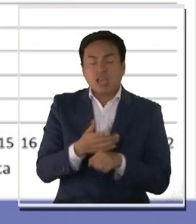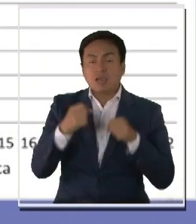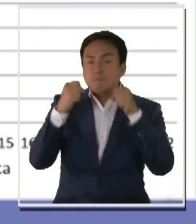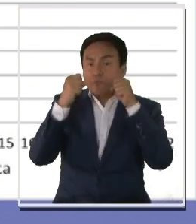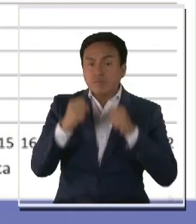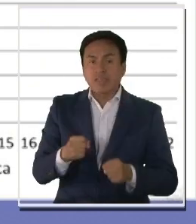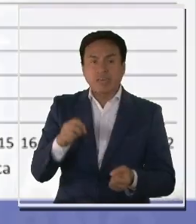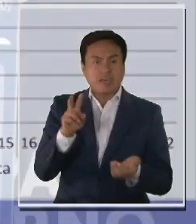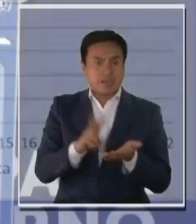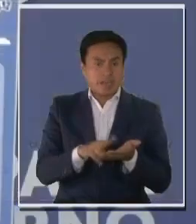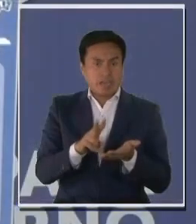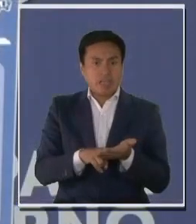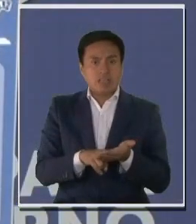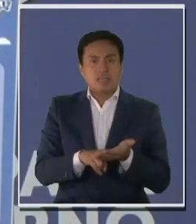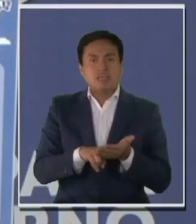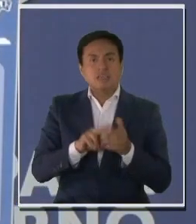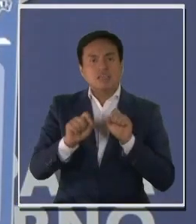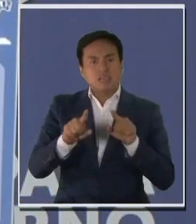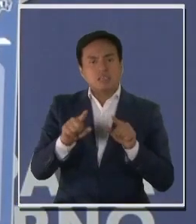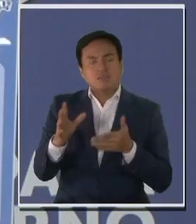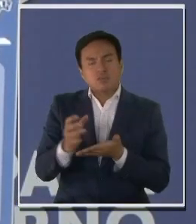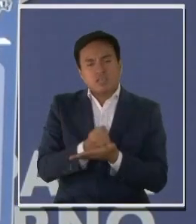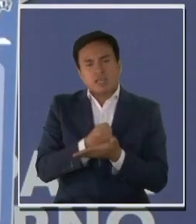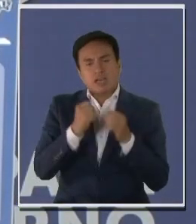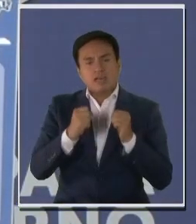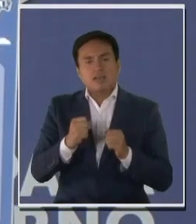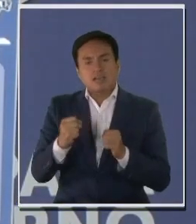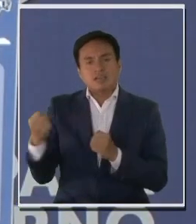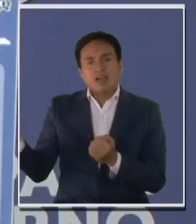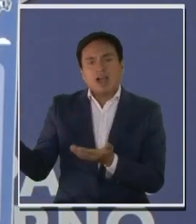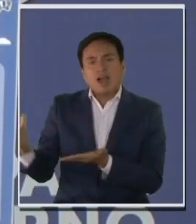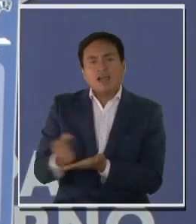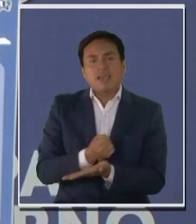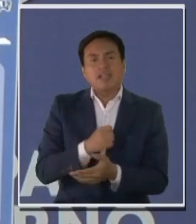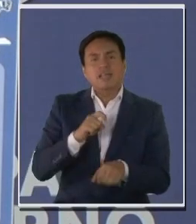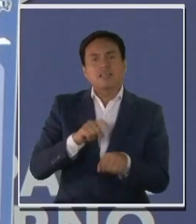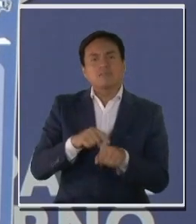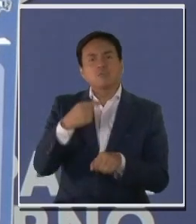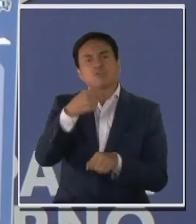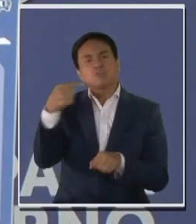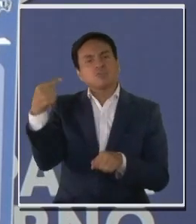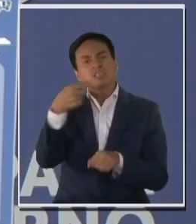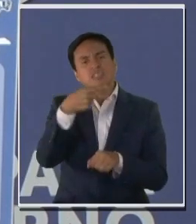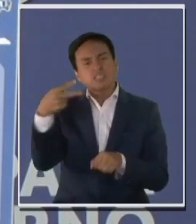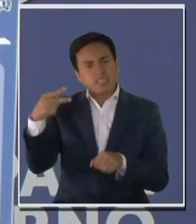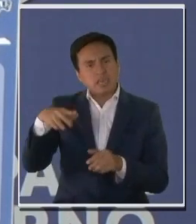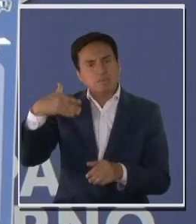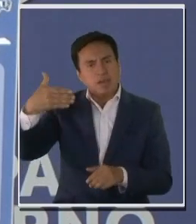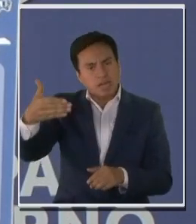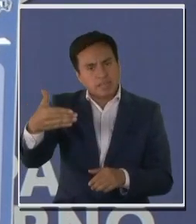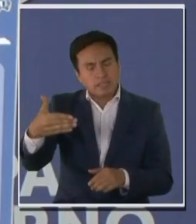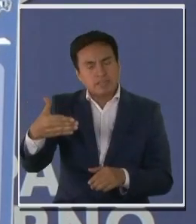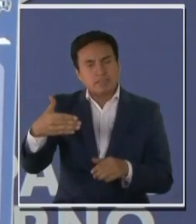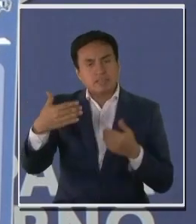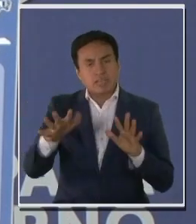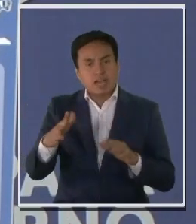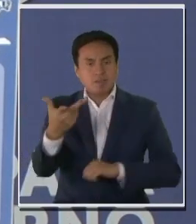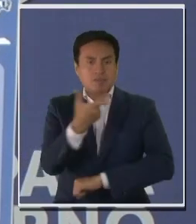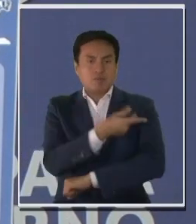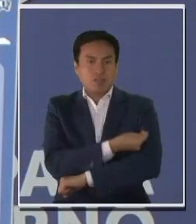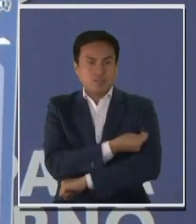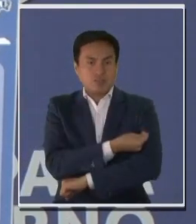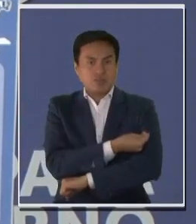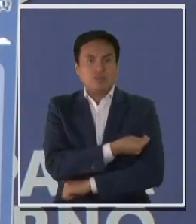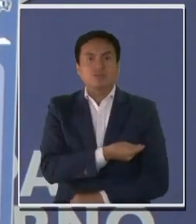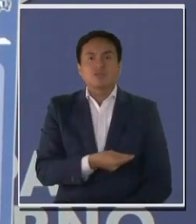real de tener inmunidad que se adquiere pasado un par de semanas de la vacunación